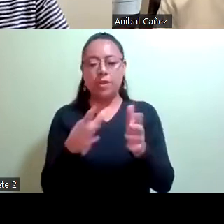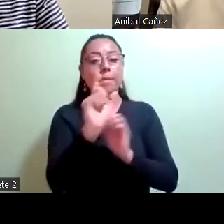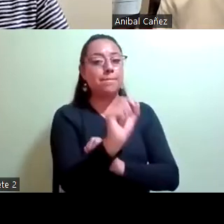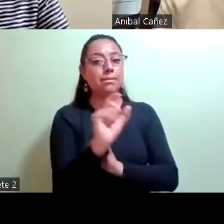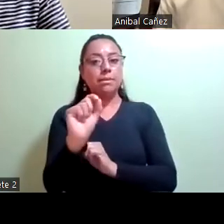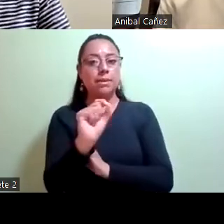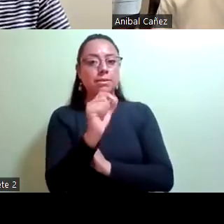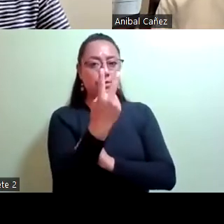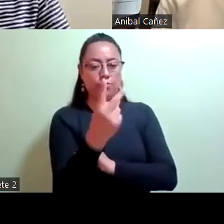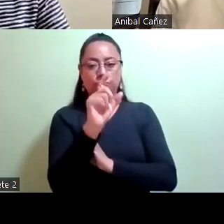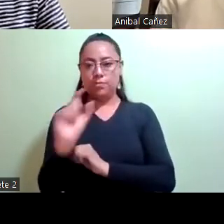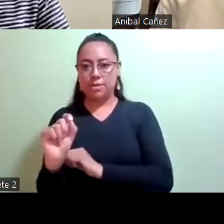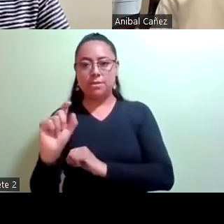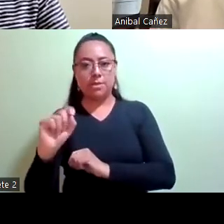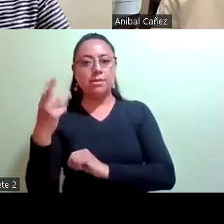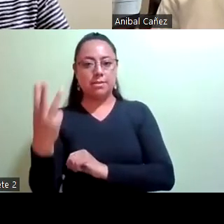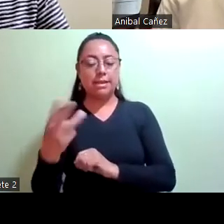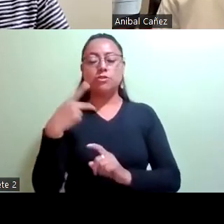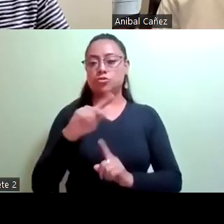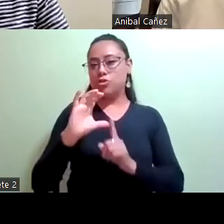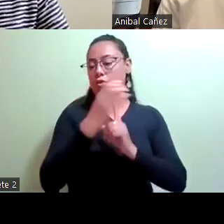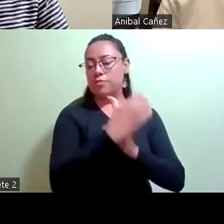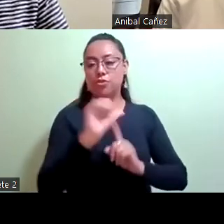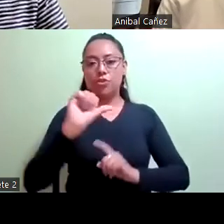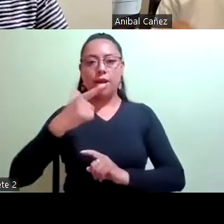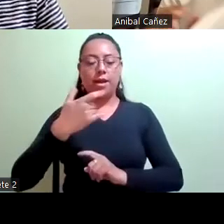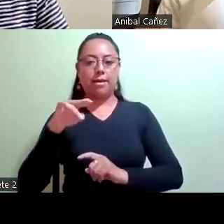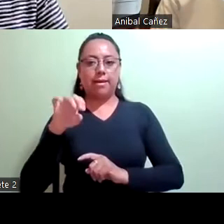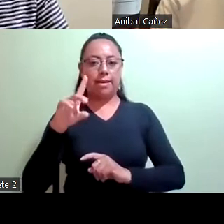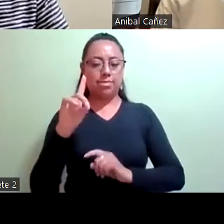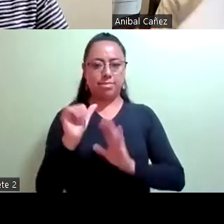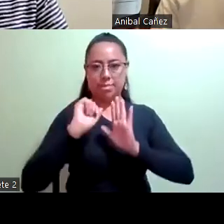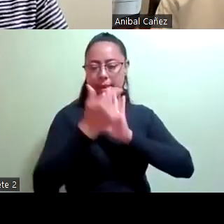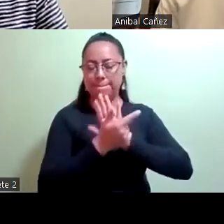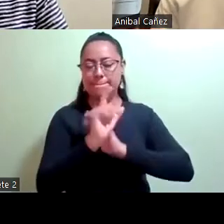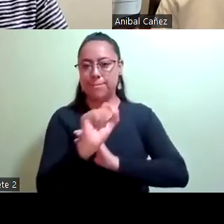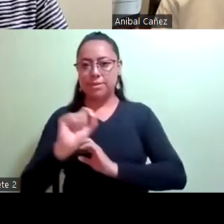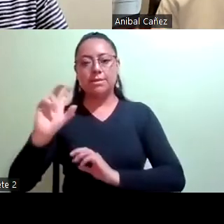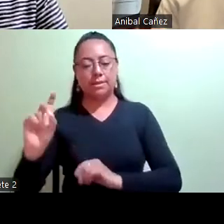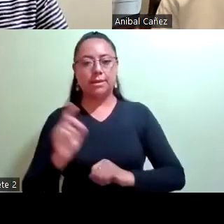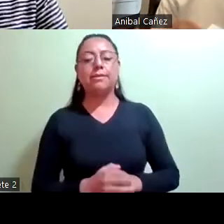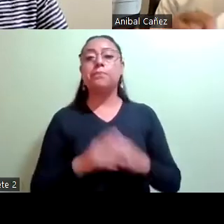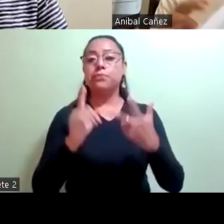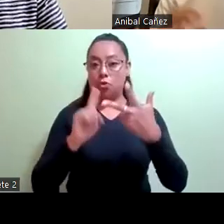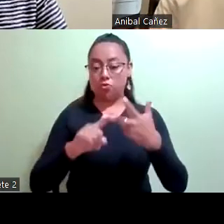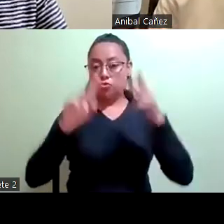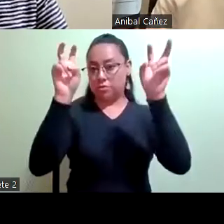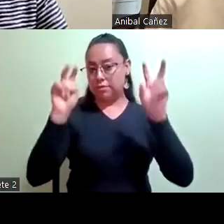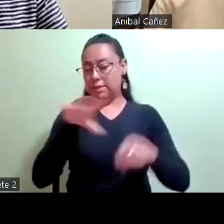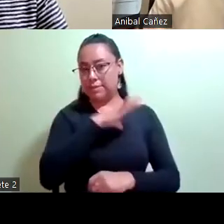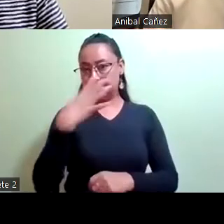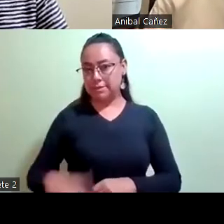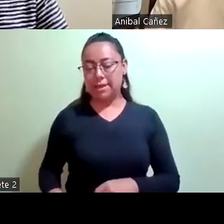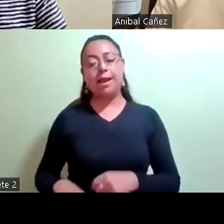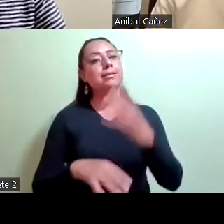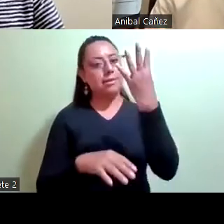2022-2023 de la Comisión Agenda 2030. 8. Asuntos generales y 9. Término de la sesión. Cumplida su